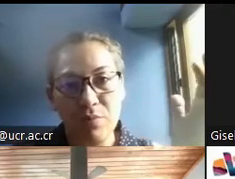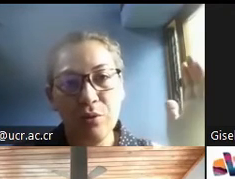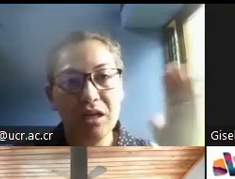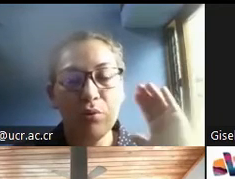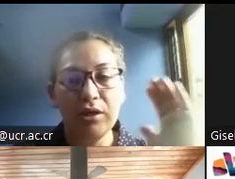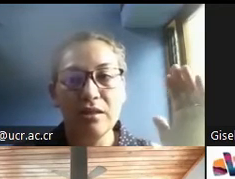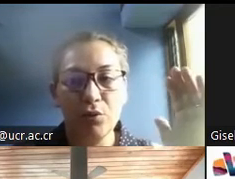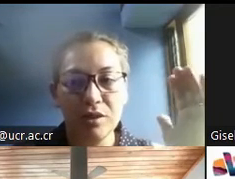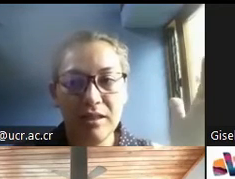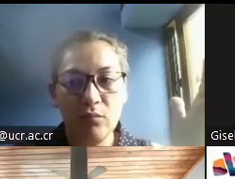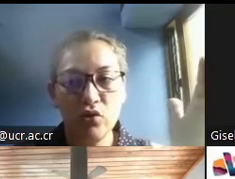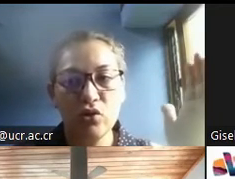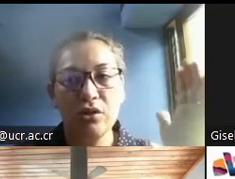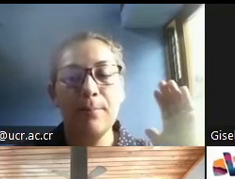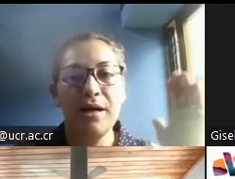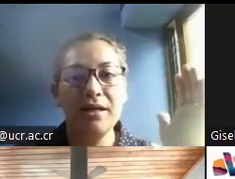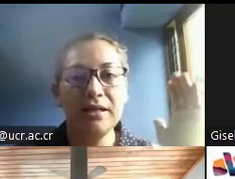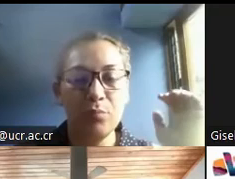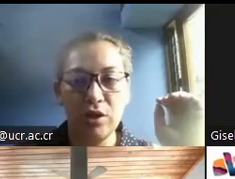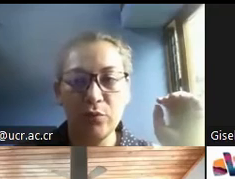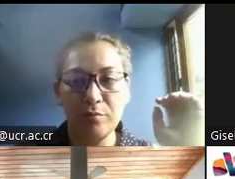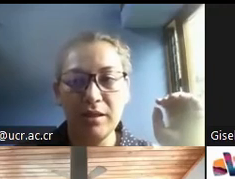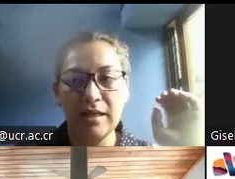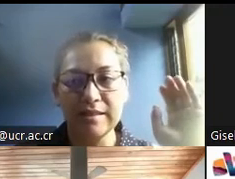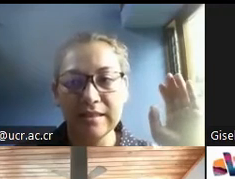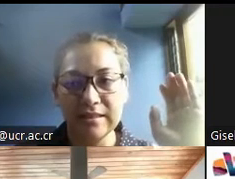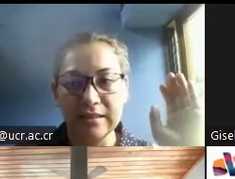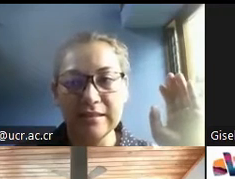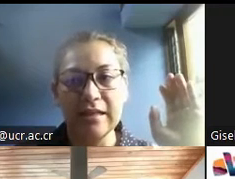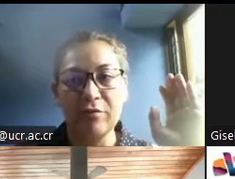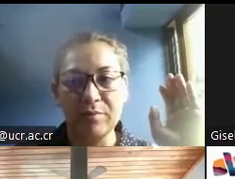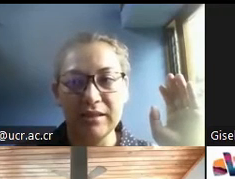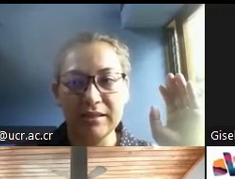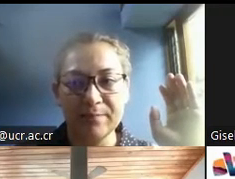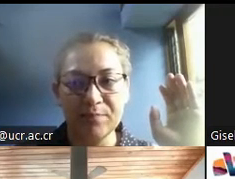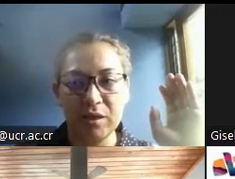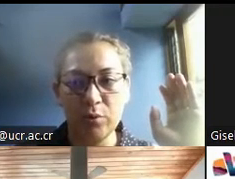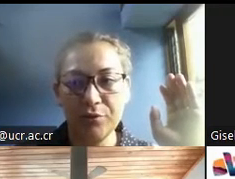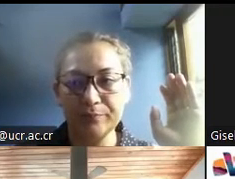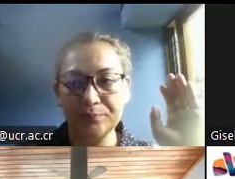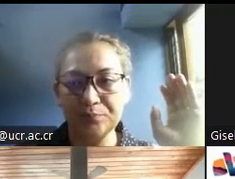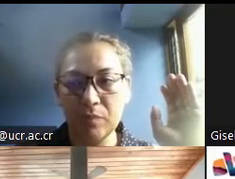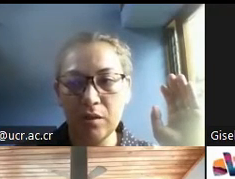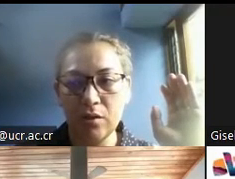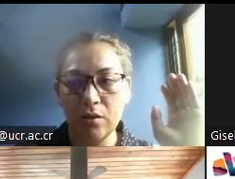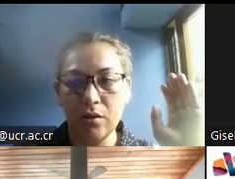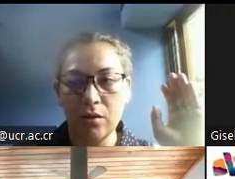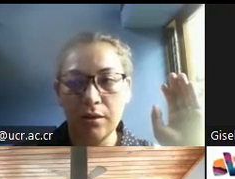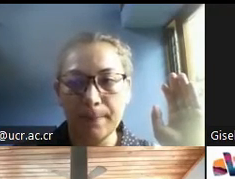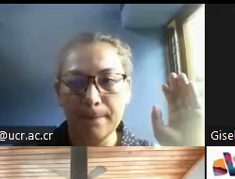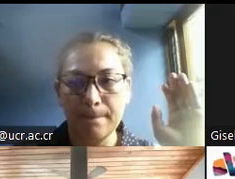muy rápido, ¿verdad? Por el tiempo que tenemos, para que podamos ver estas tres herramientas. ¿De acuerdo?